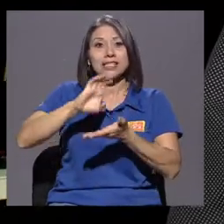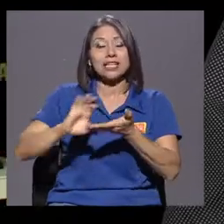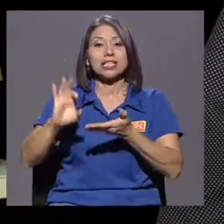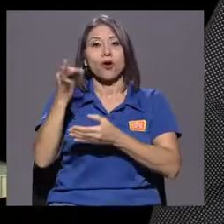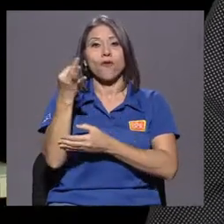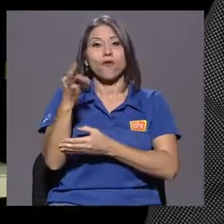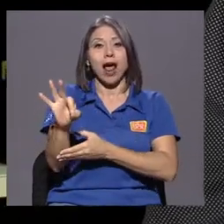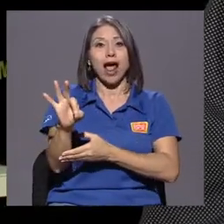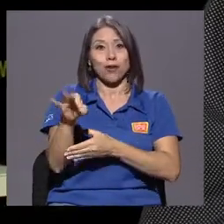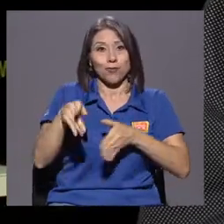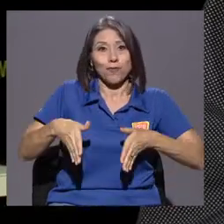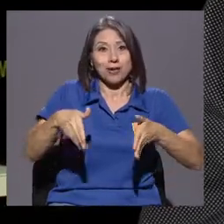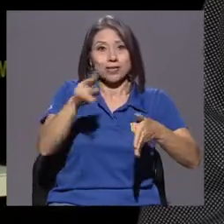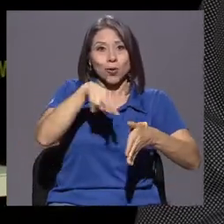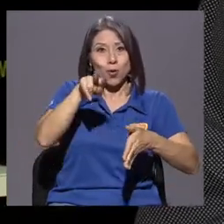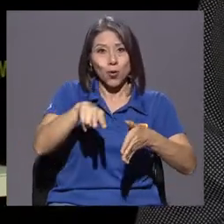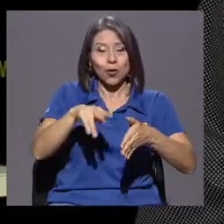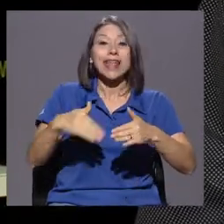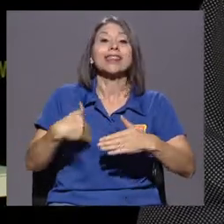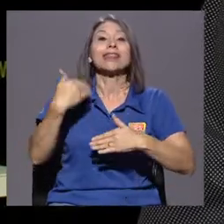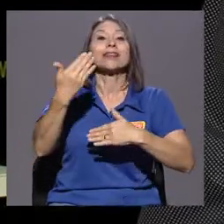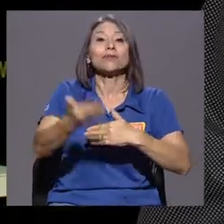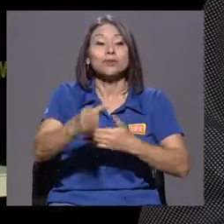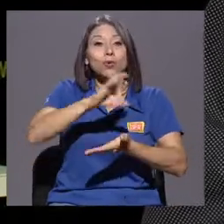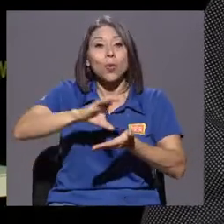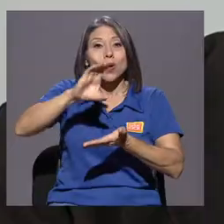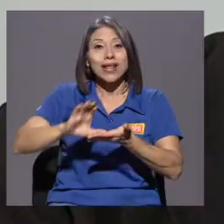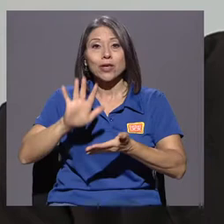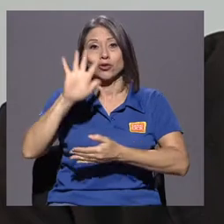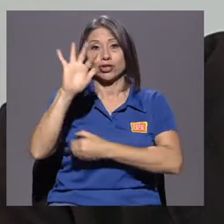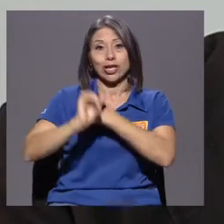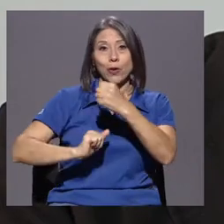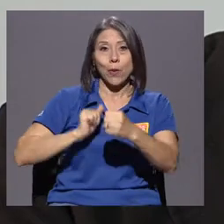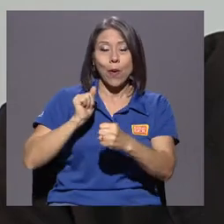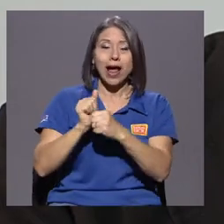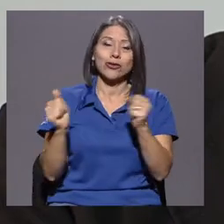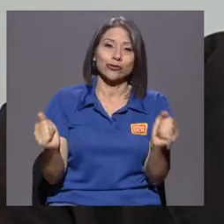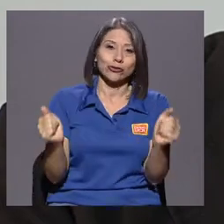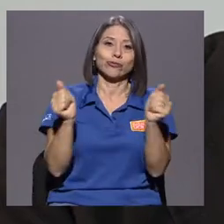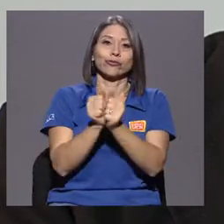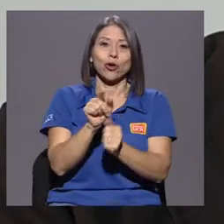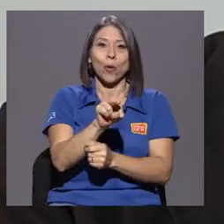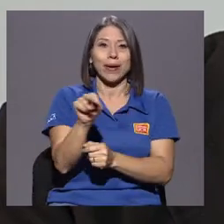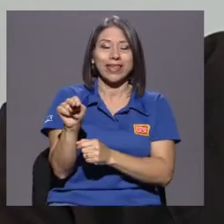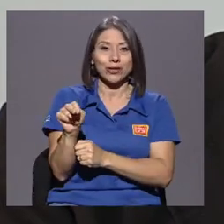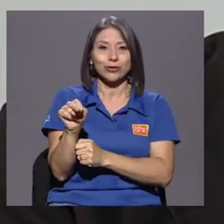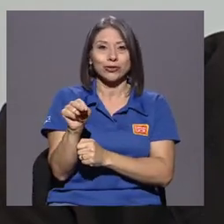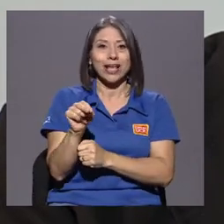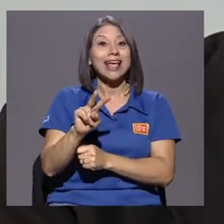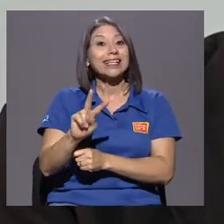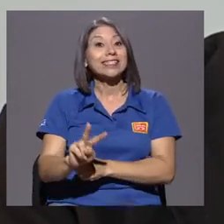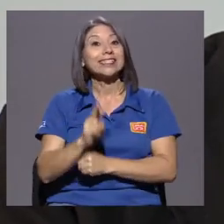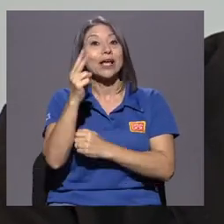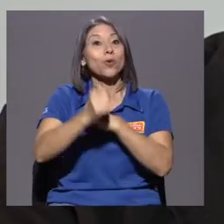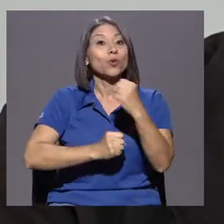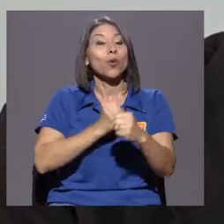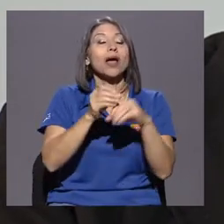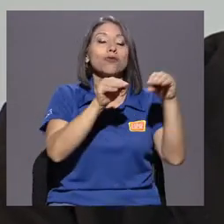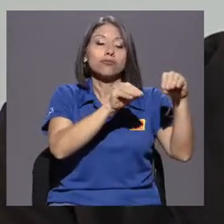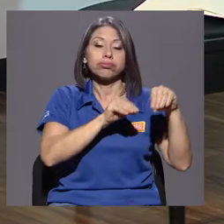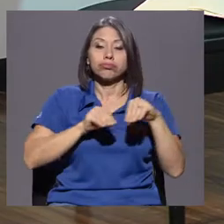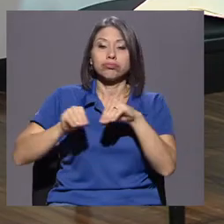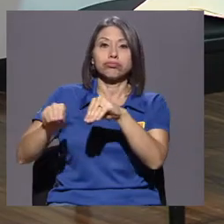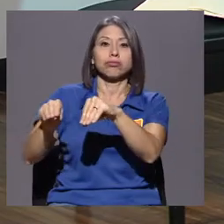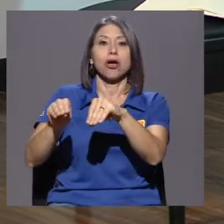paseo colom fuimos compañeros cinco años de la secundaria a partir del segundo año el franco se fue a concepción de